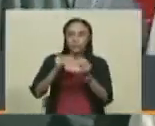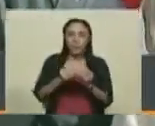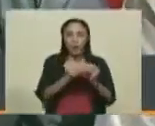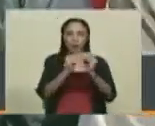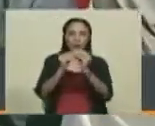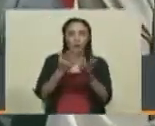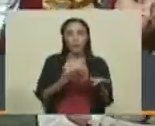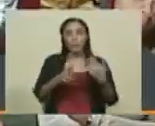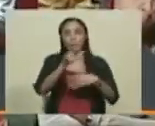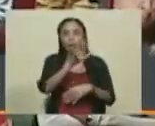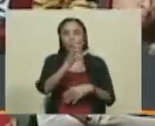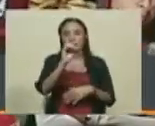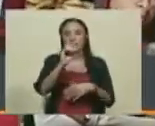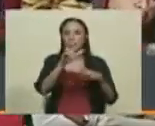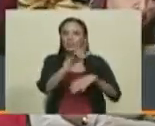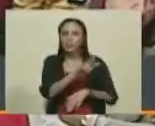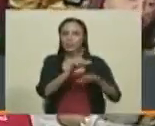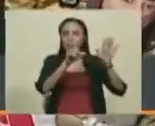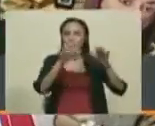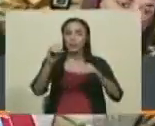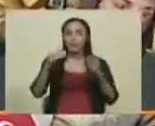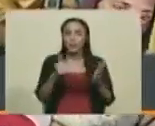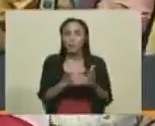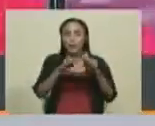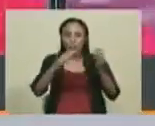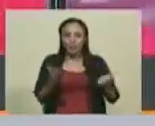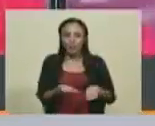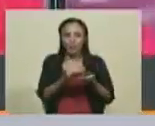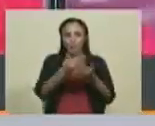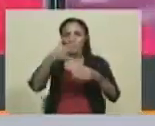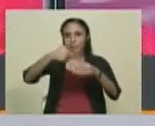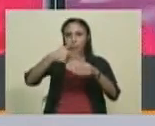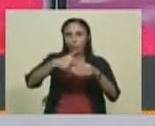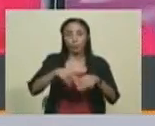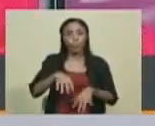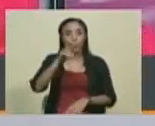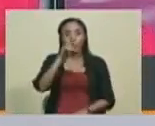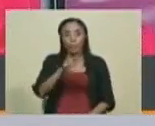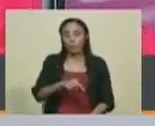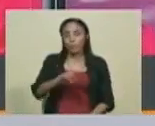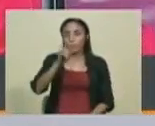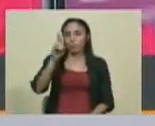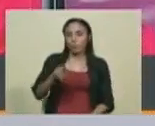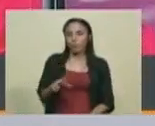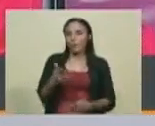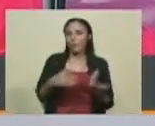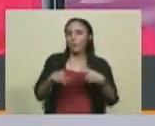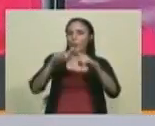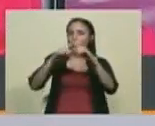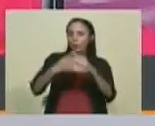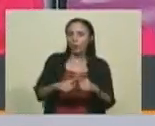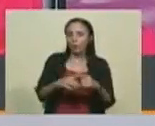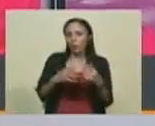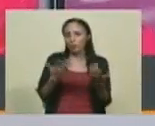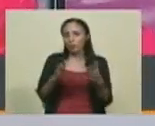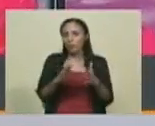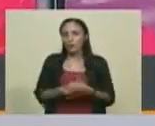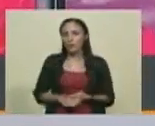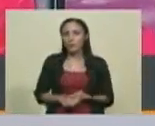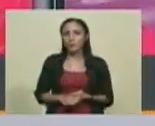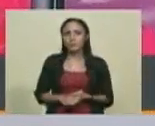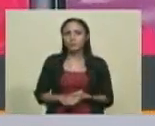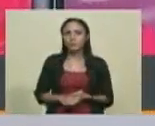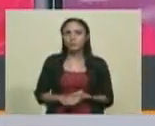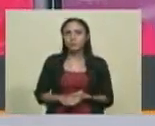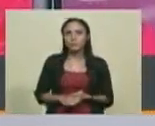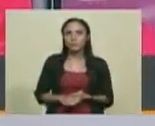casi 360.000 barriles diarios. Estamos hablando que entre categoría 2 y categoría